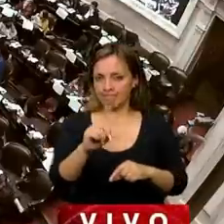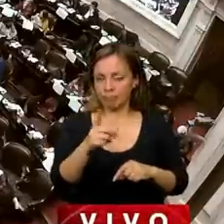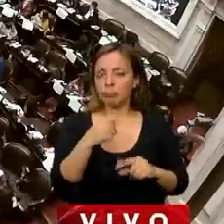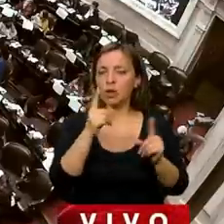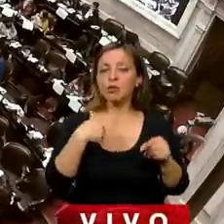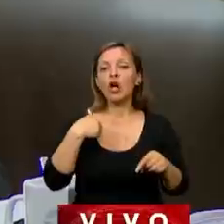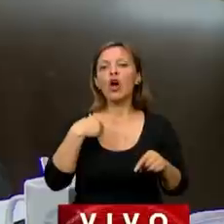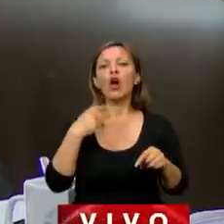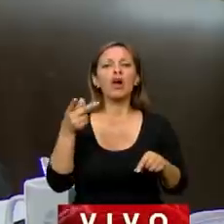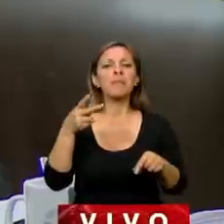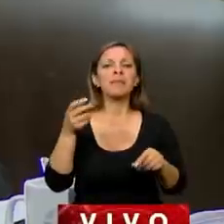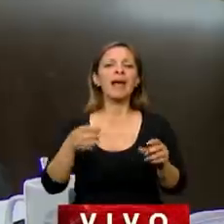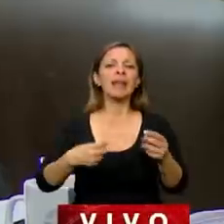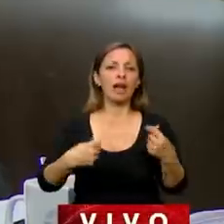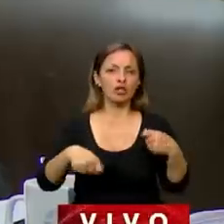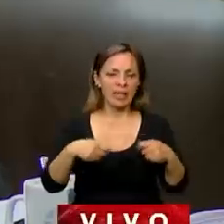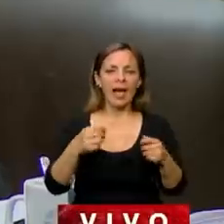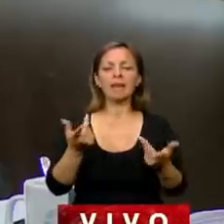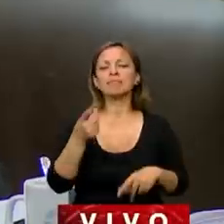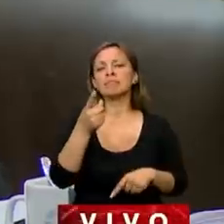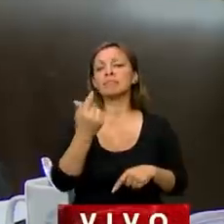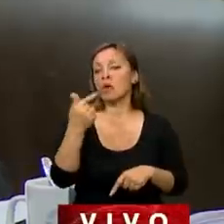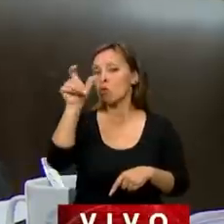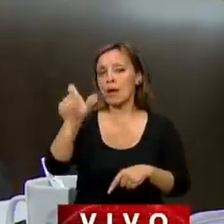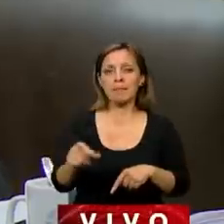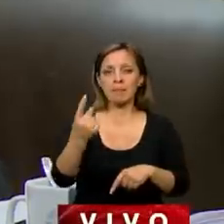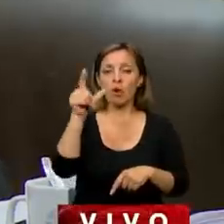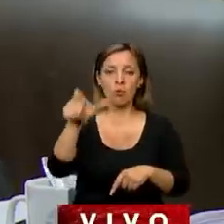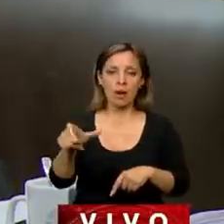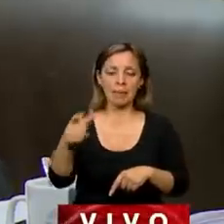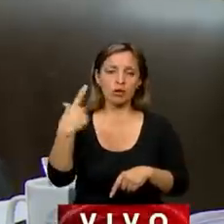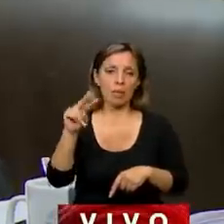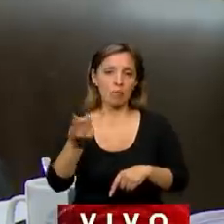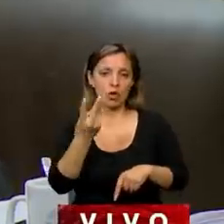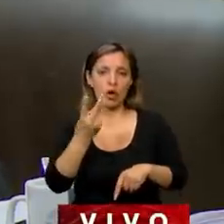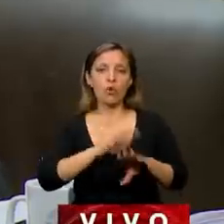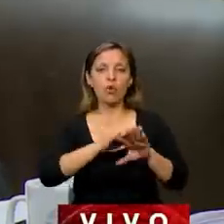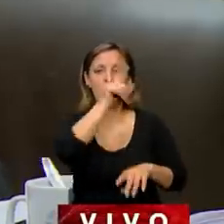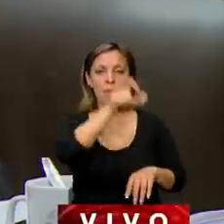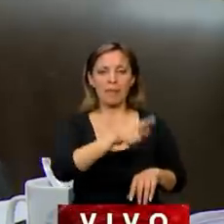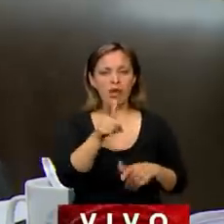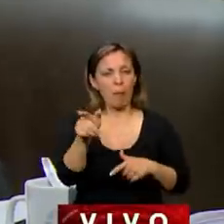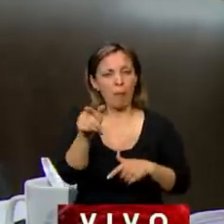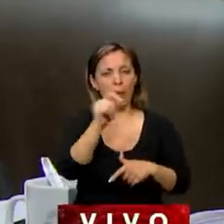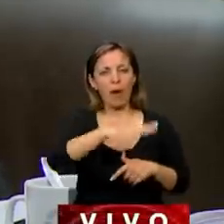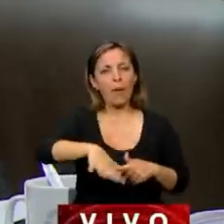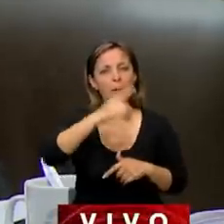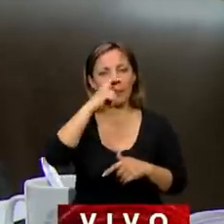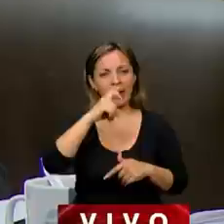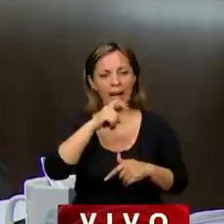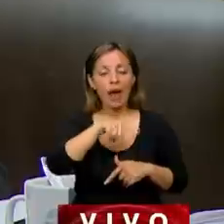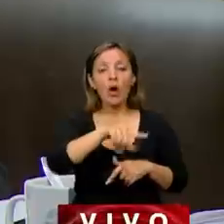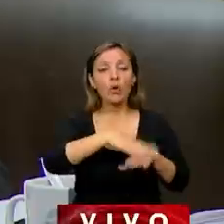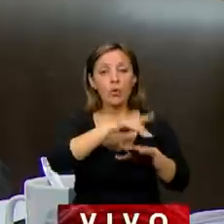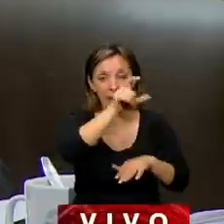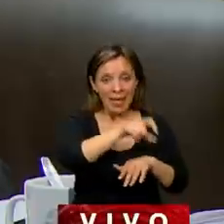de Necochea. En Necochea tuvimos a una de las víctimas del tirador de Belgrano, por quien se inicia este programa de entrega voluntaria